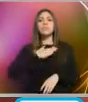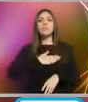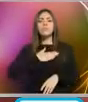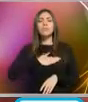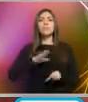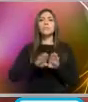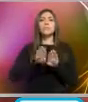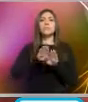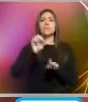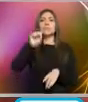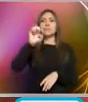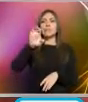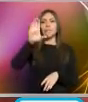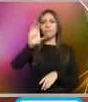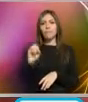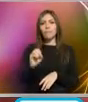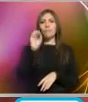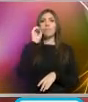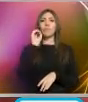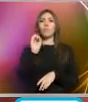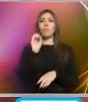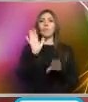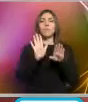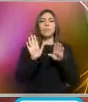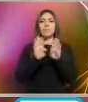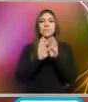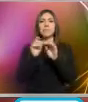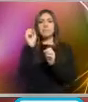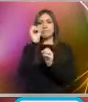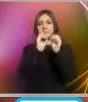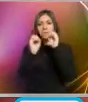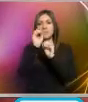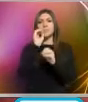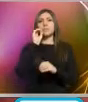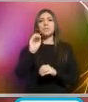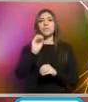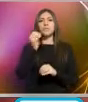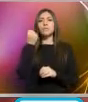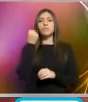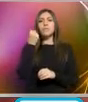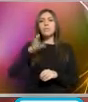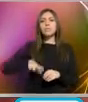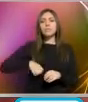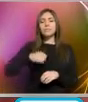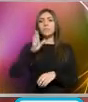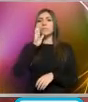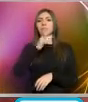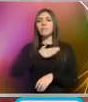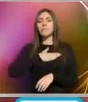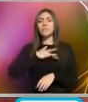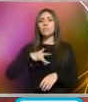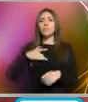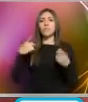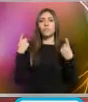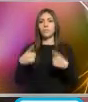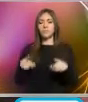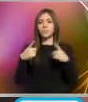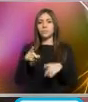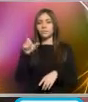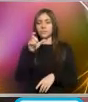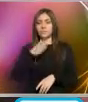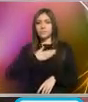consistencia seca o como bolitas y con mucho esfuerzo y dolor al evacuar, también puede ser una persona estreñida.